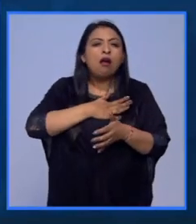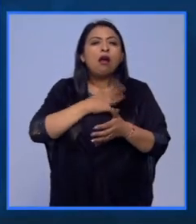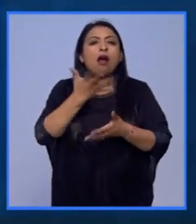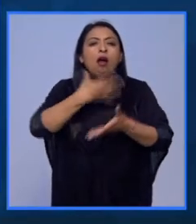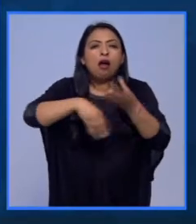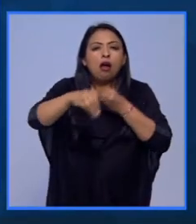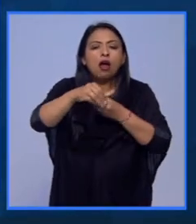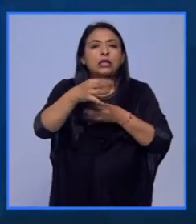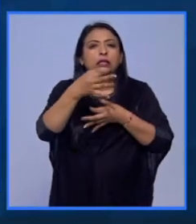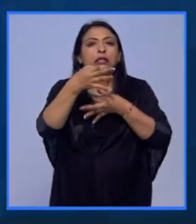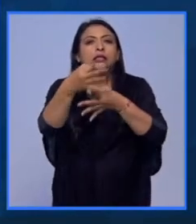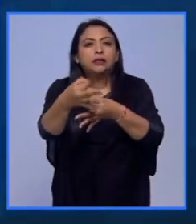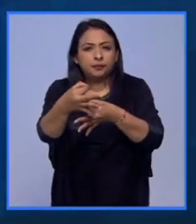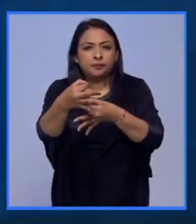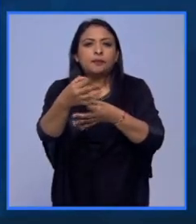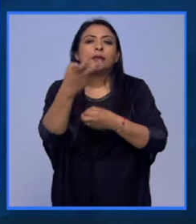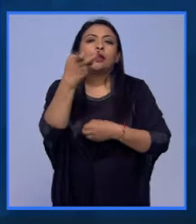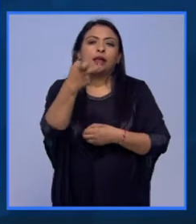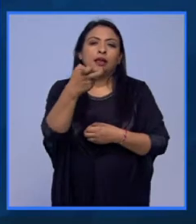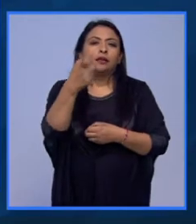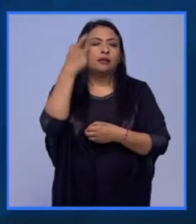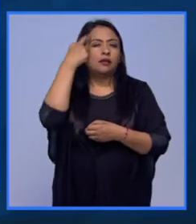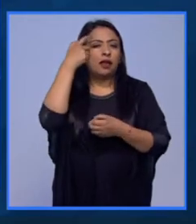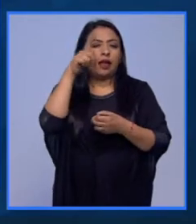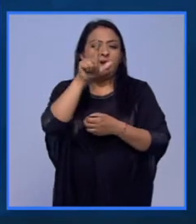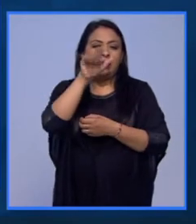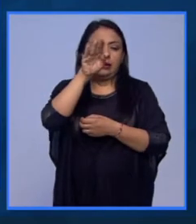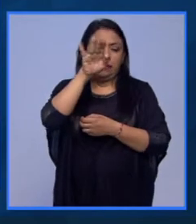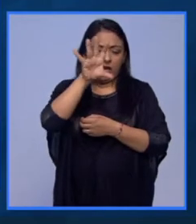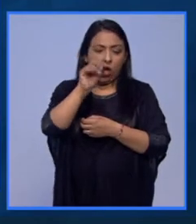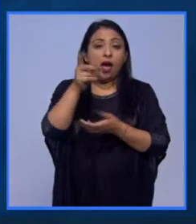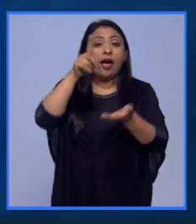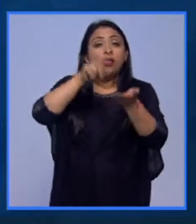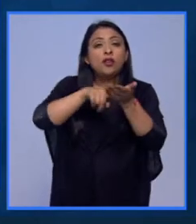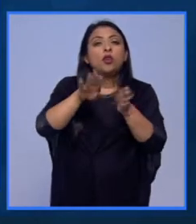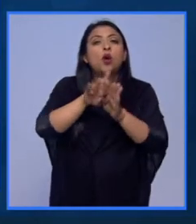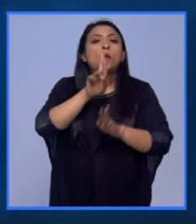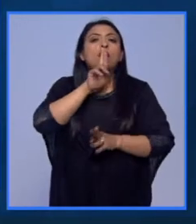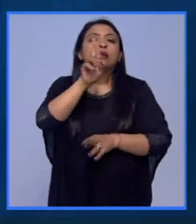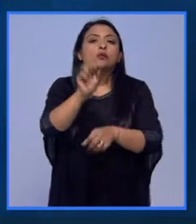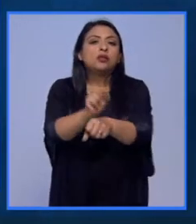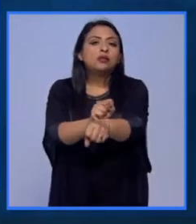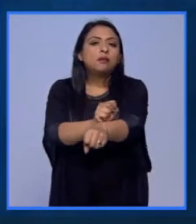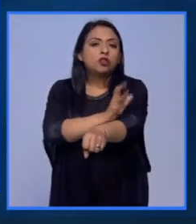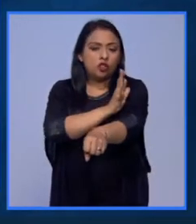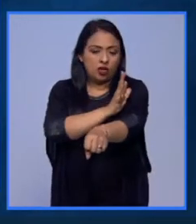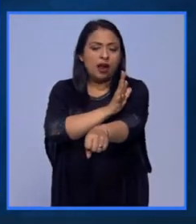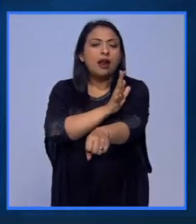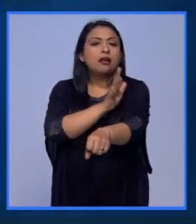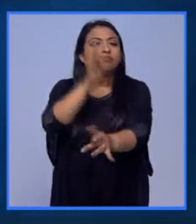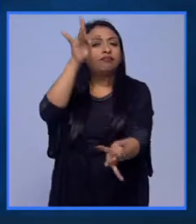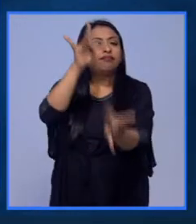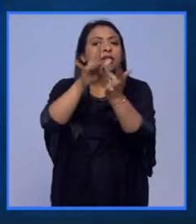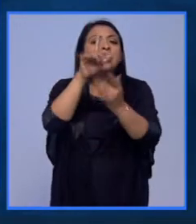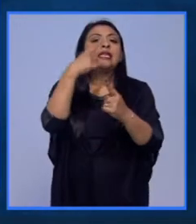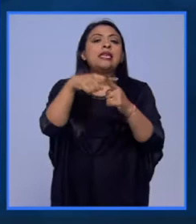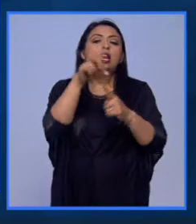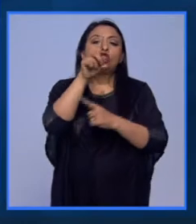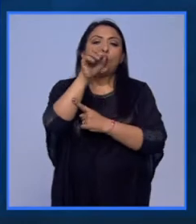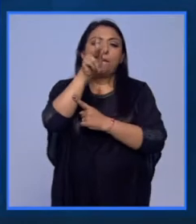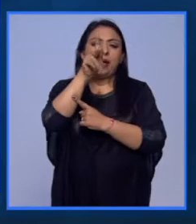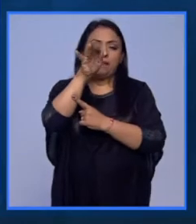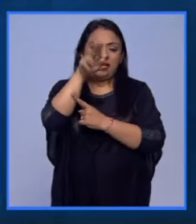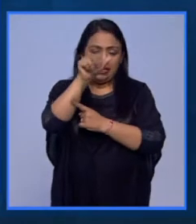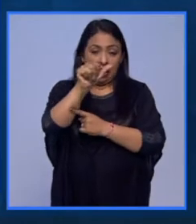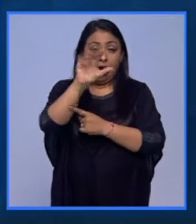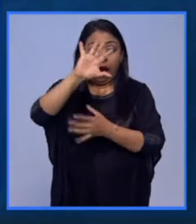recompensa y la adicción. Tal es el caso del sistema límbico, involucrado con las respuestas emocionales y activado por la dopamina. Este conjunto